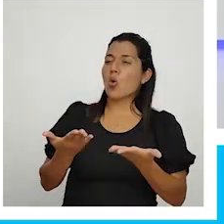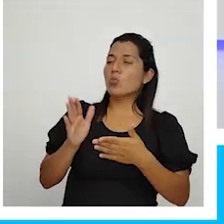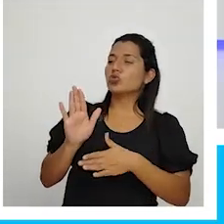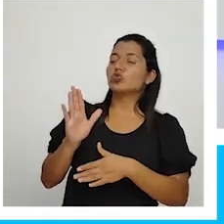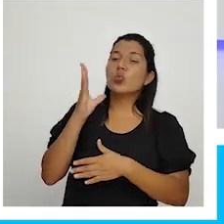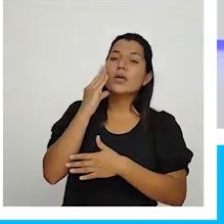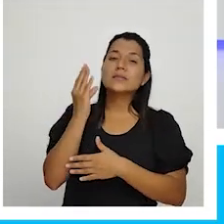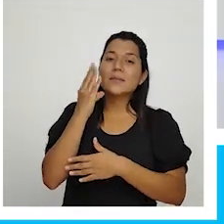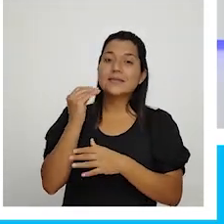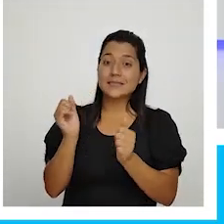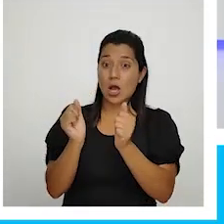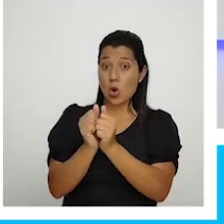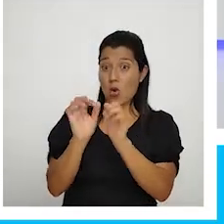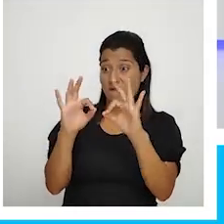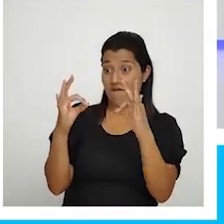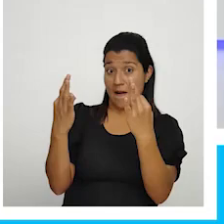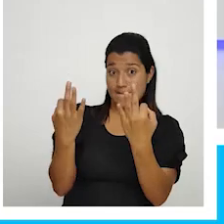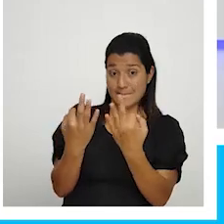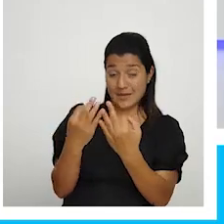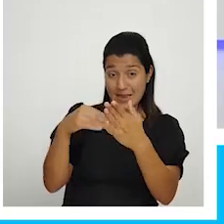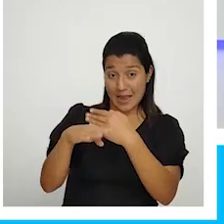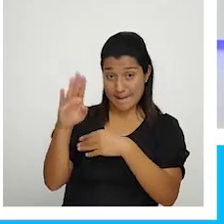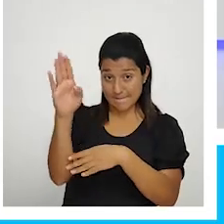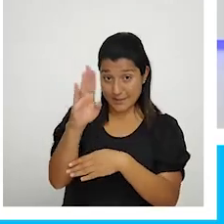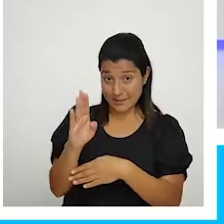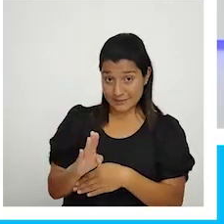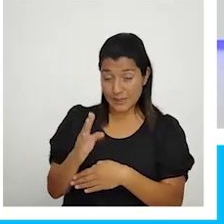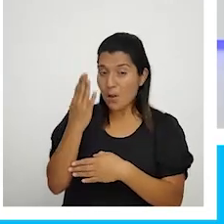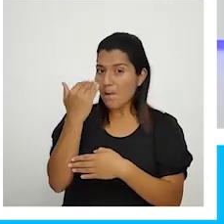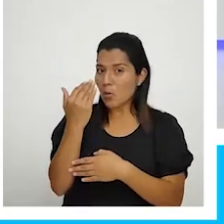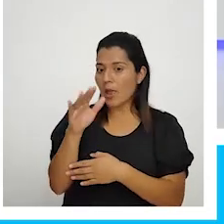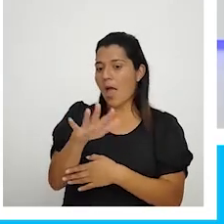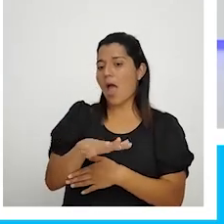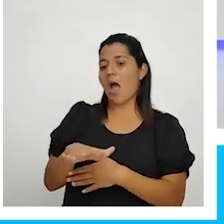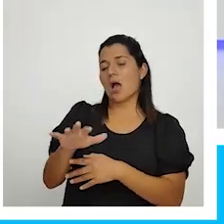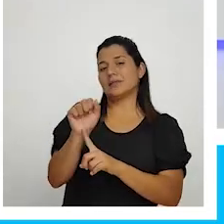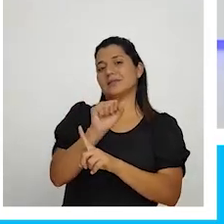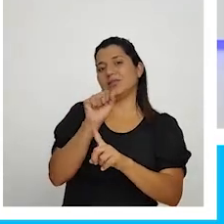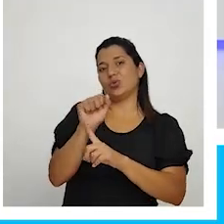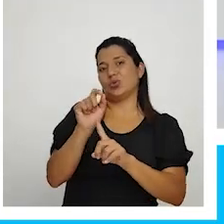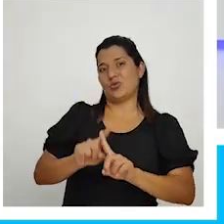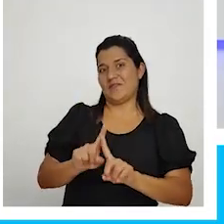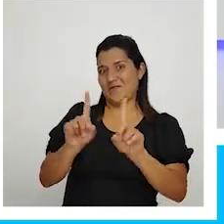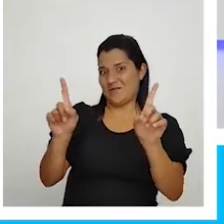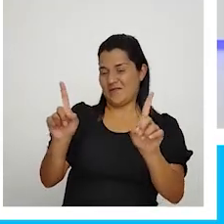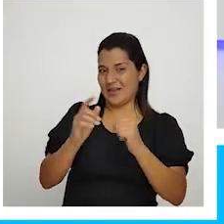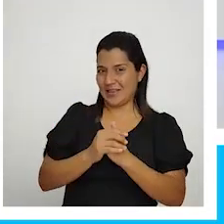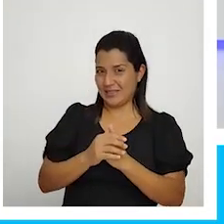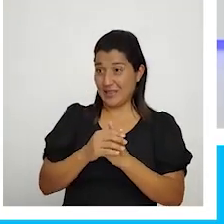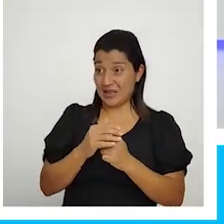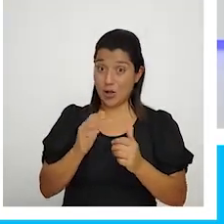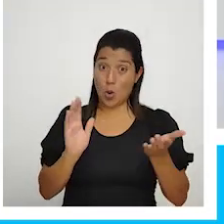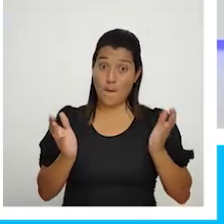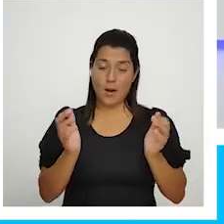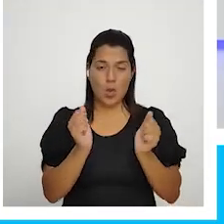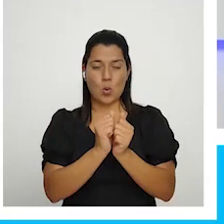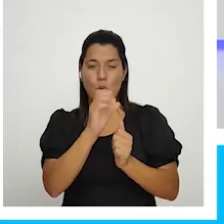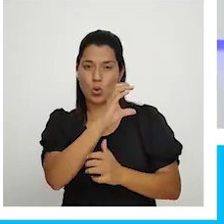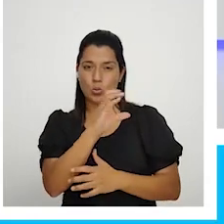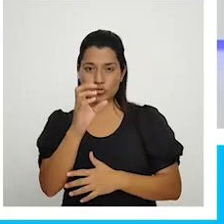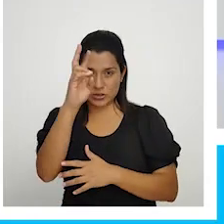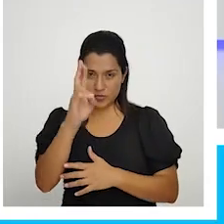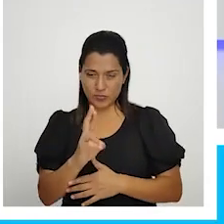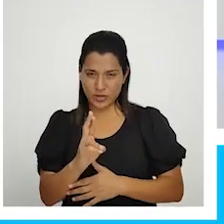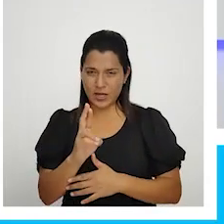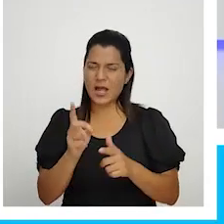vivencia con esas familias brasileñas, ¿verdad? Porque estamos hablando que era un contexto muy diferente, tal vez, al que podías vivir aquí en Costa Rica.